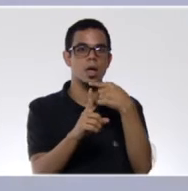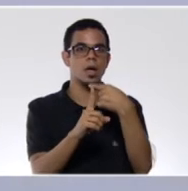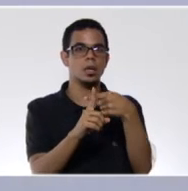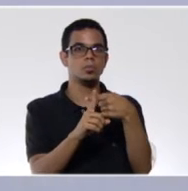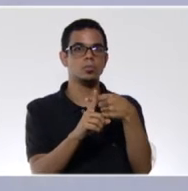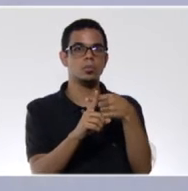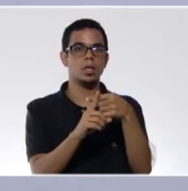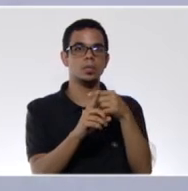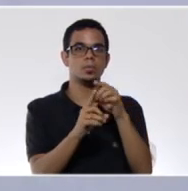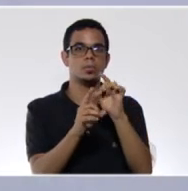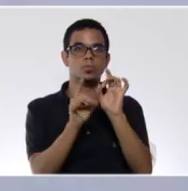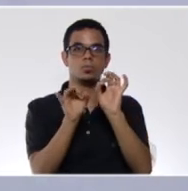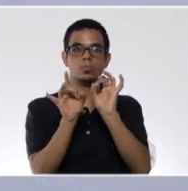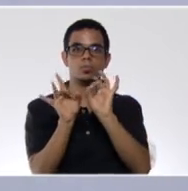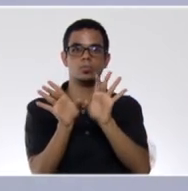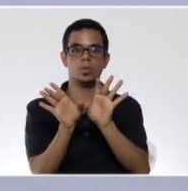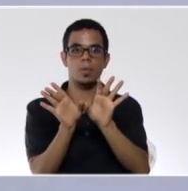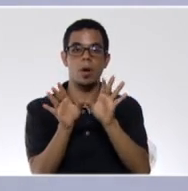los tachamos,